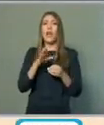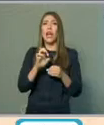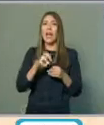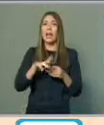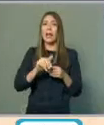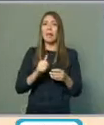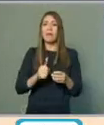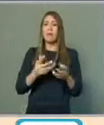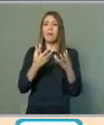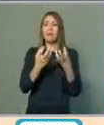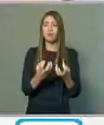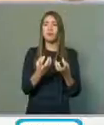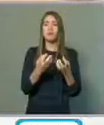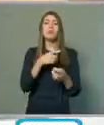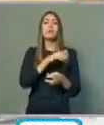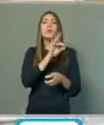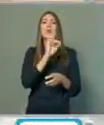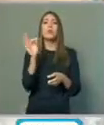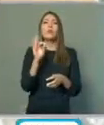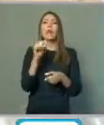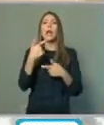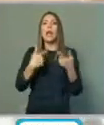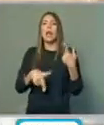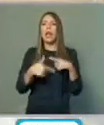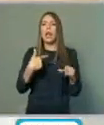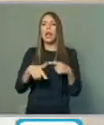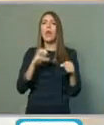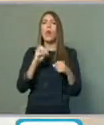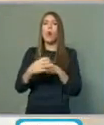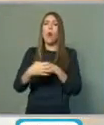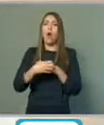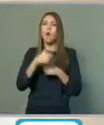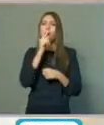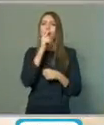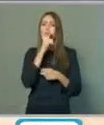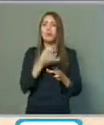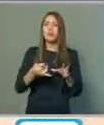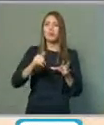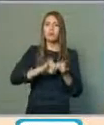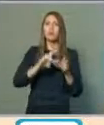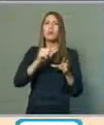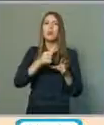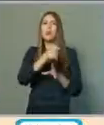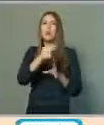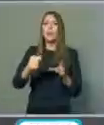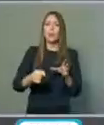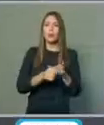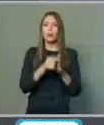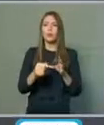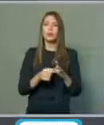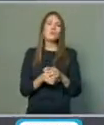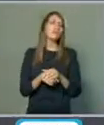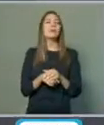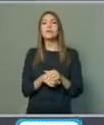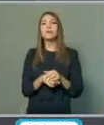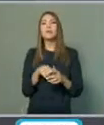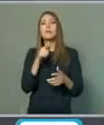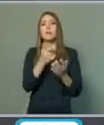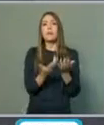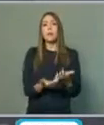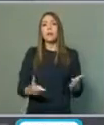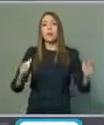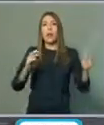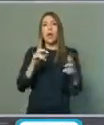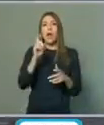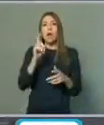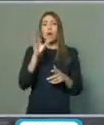quisiera diluirlo o puede ser también caldo de pollo, pero esto es opcional. Si me gusta espesa, la dejo así, ¿ok? En una cacerola con agua caliente es muy